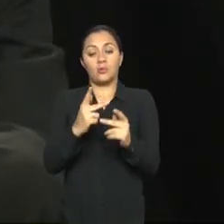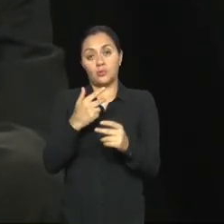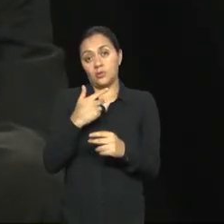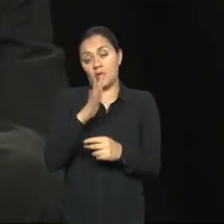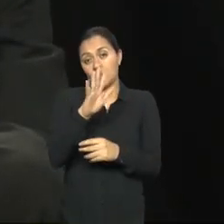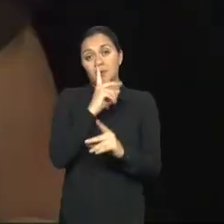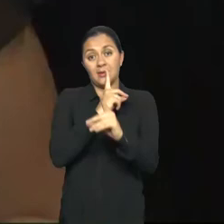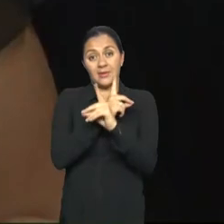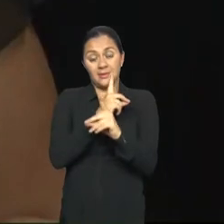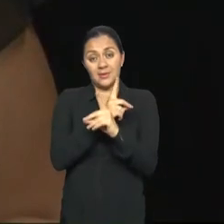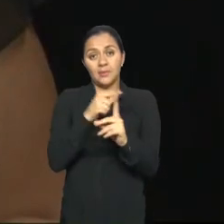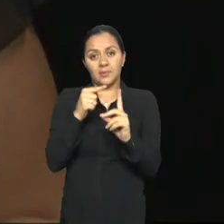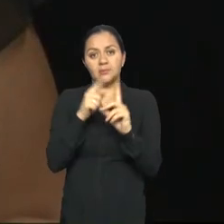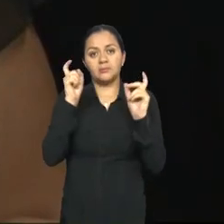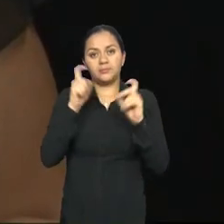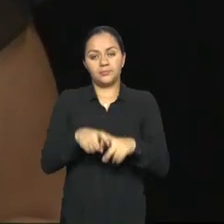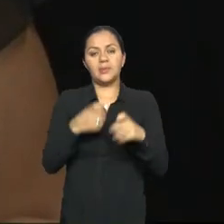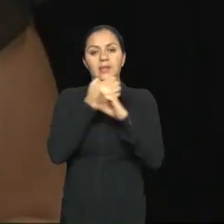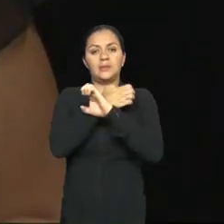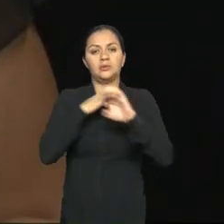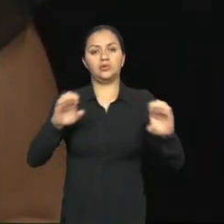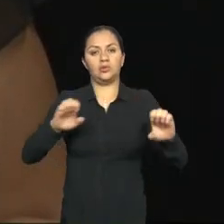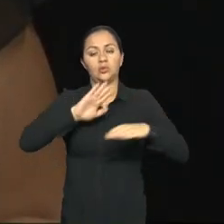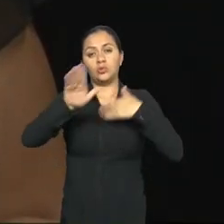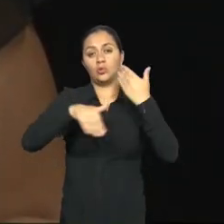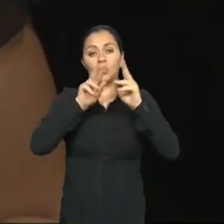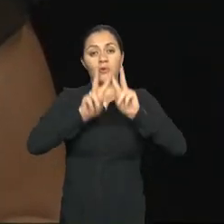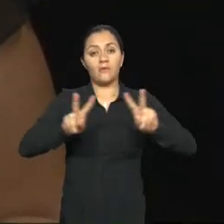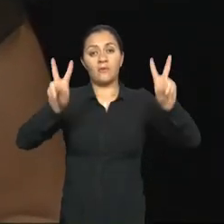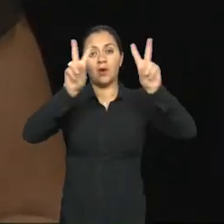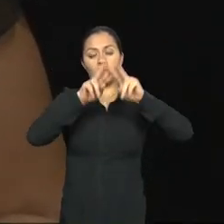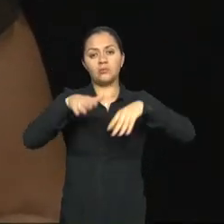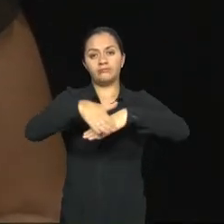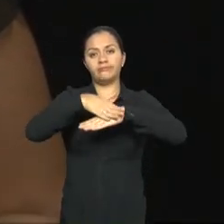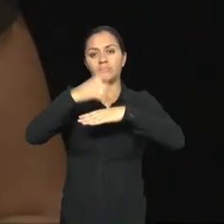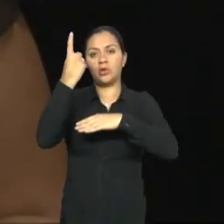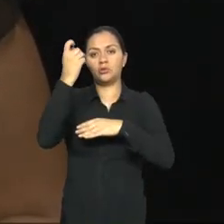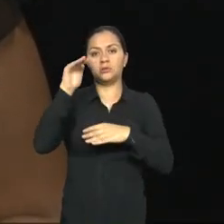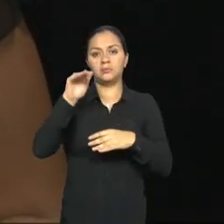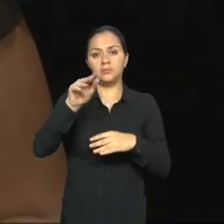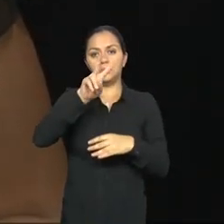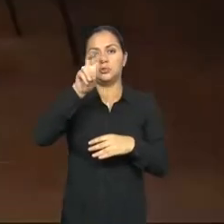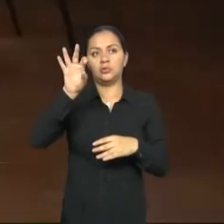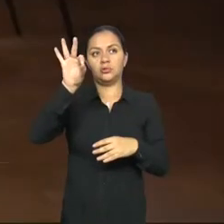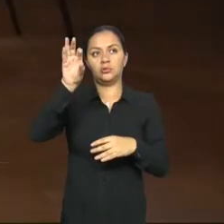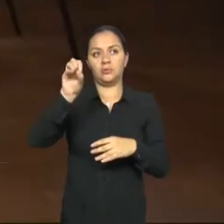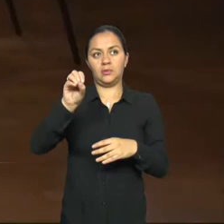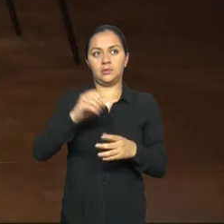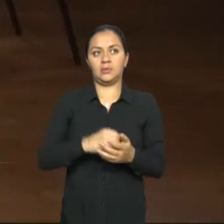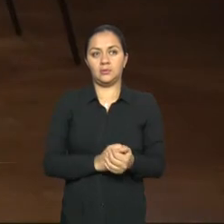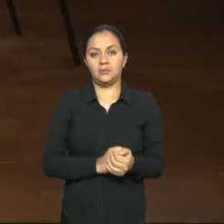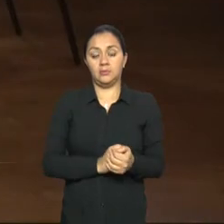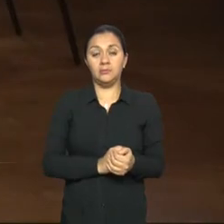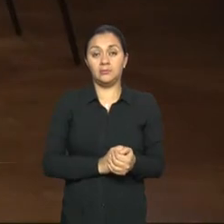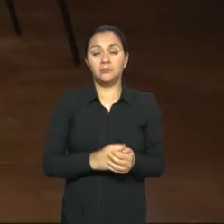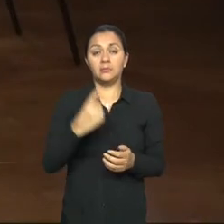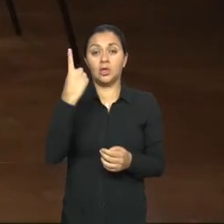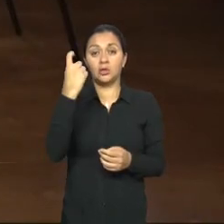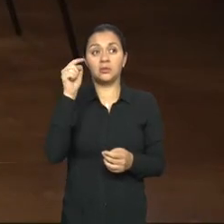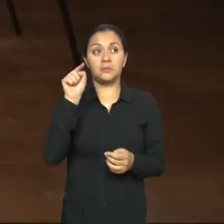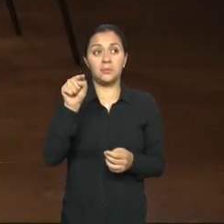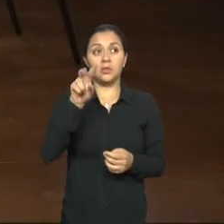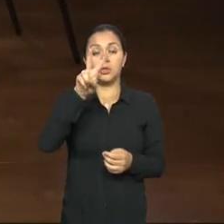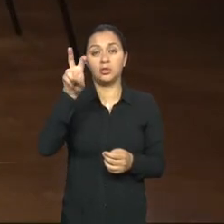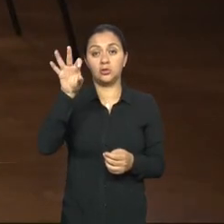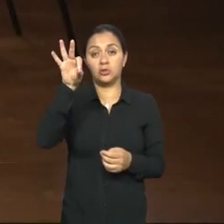con discapacidad, de exonerarte el valor de una fracción básica. Los 11,290. Exactamente, Gaby. Estos 11,200 vamos